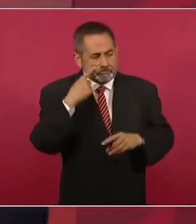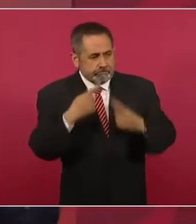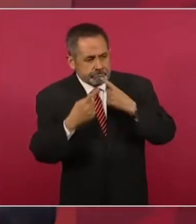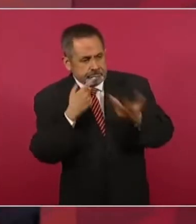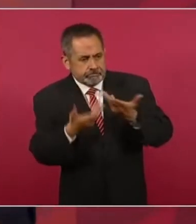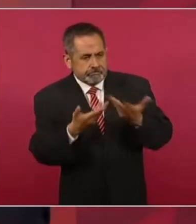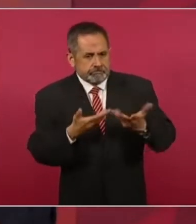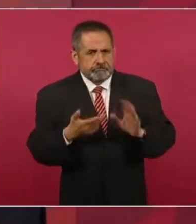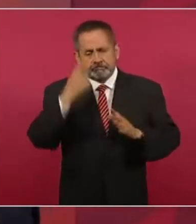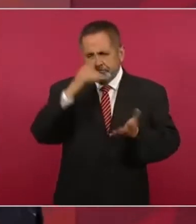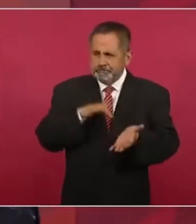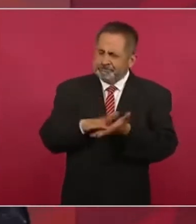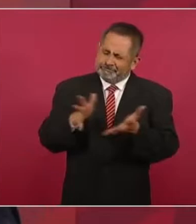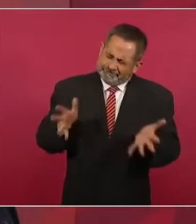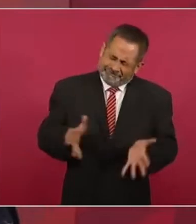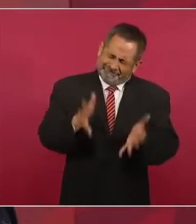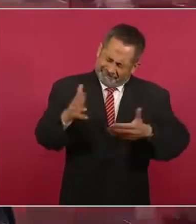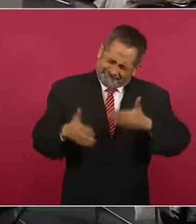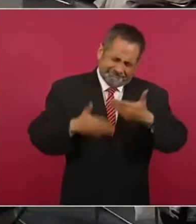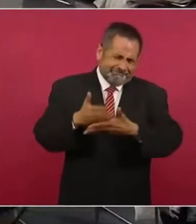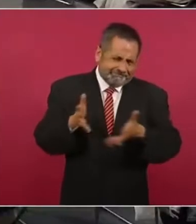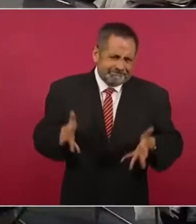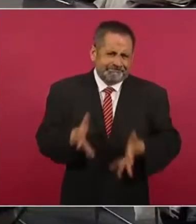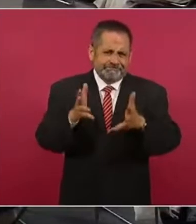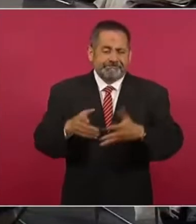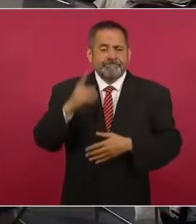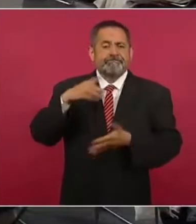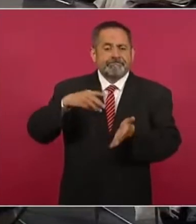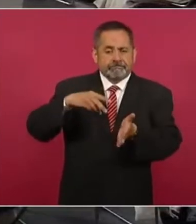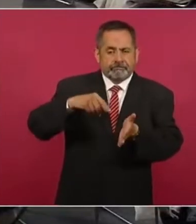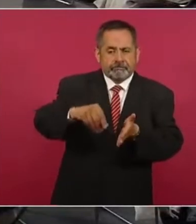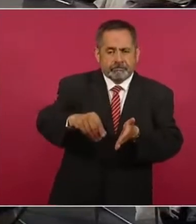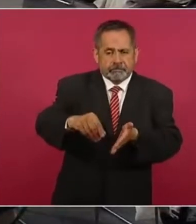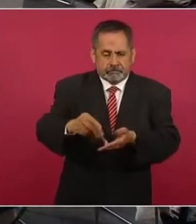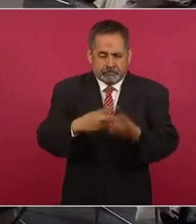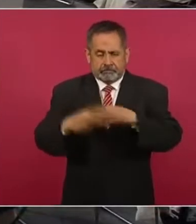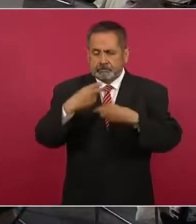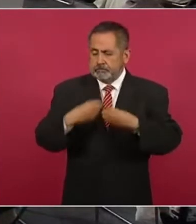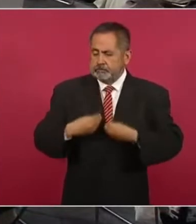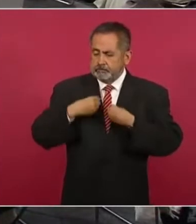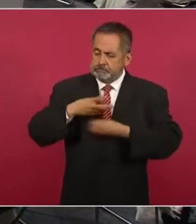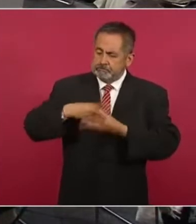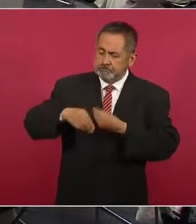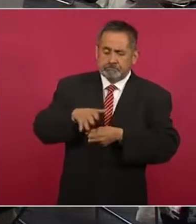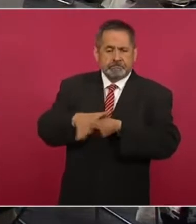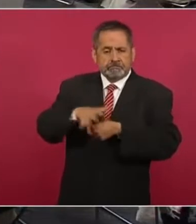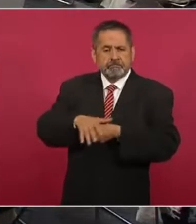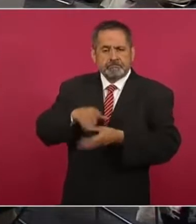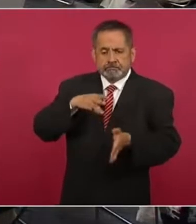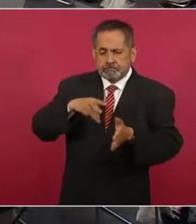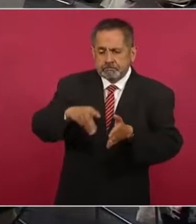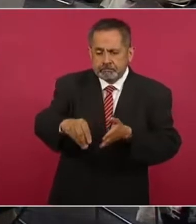para impulsar esta campaña de sembrar para el autoconsumo, sembrar para comer.